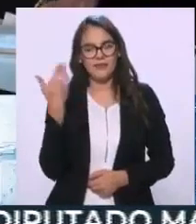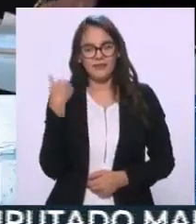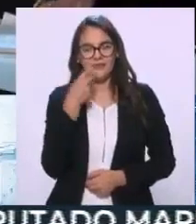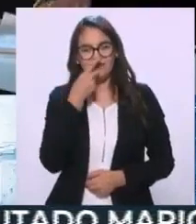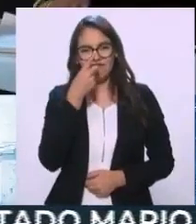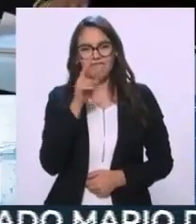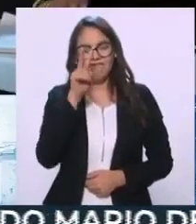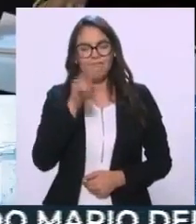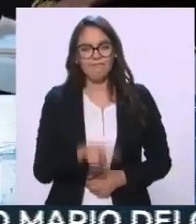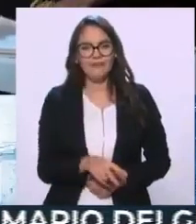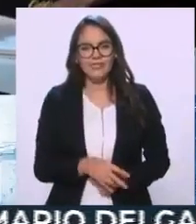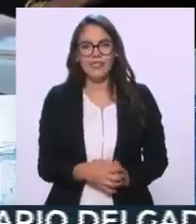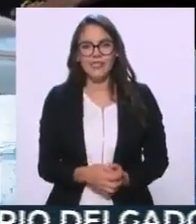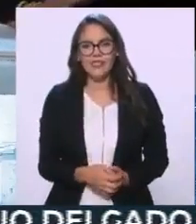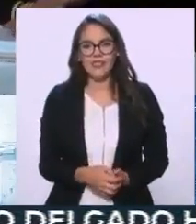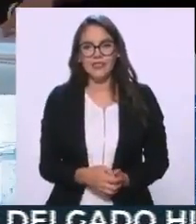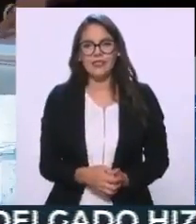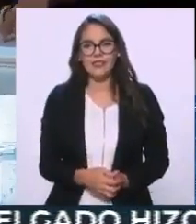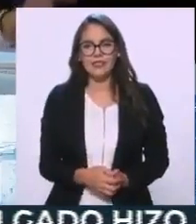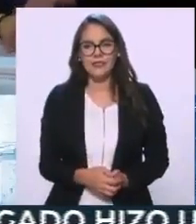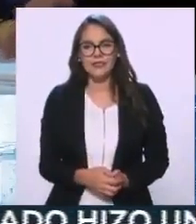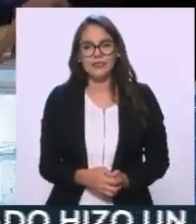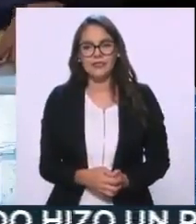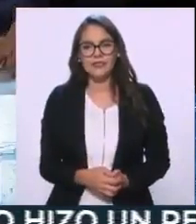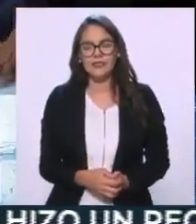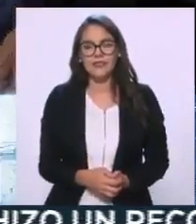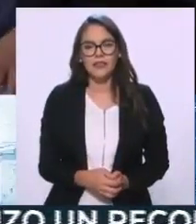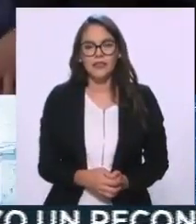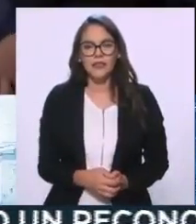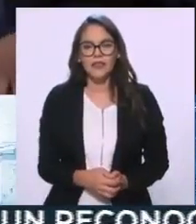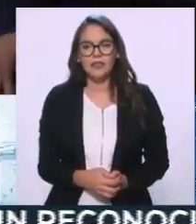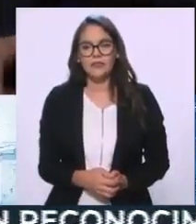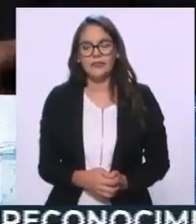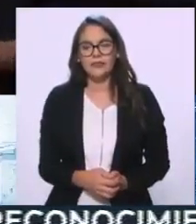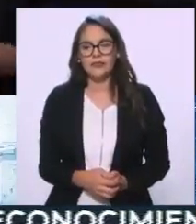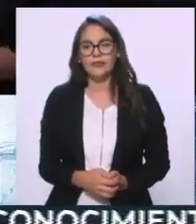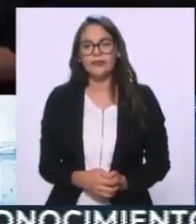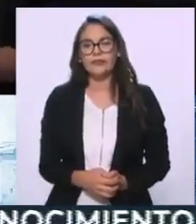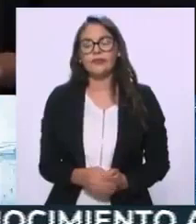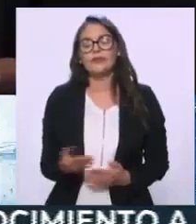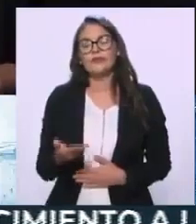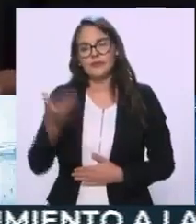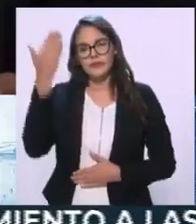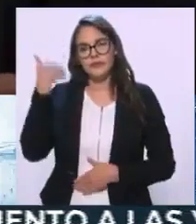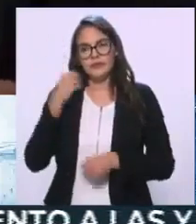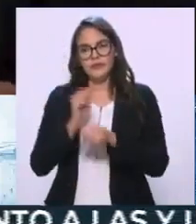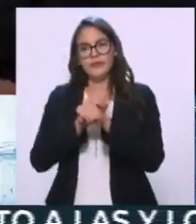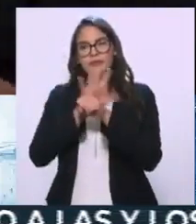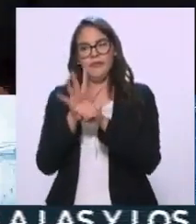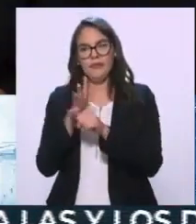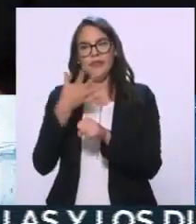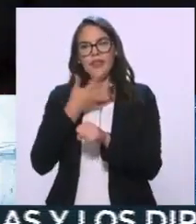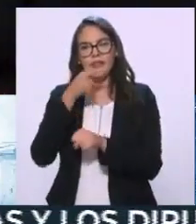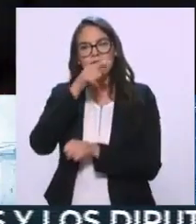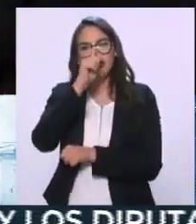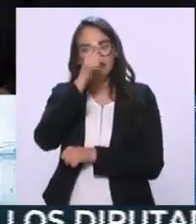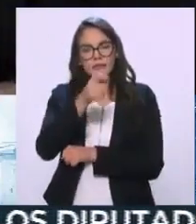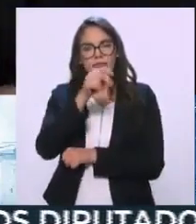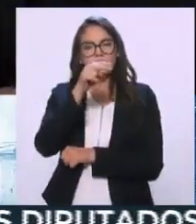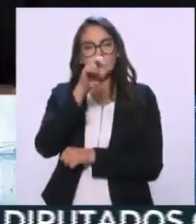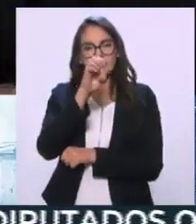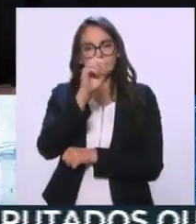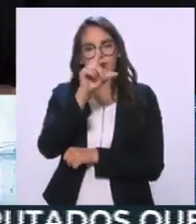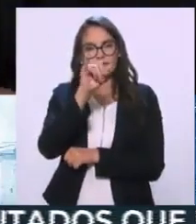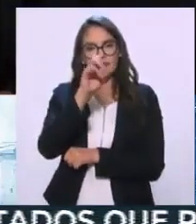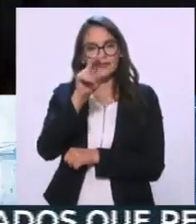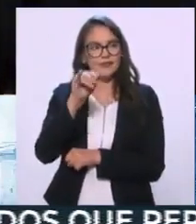digamos, había una suerte de consenso en algún momento antes de la pandemia sobre el hecho de que el neoliberalismo estaba